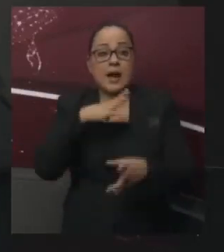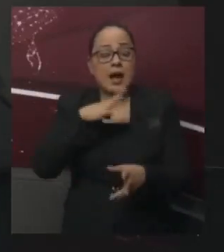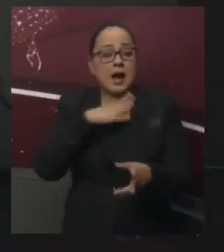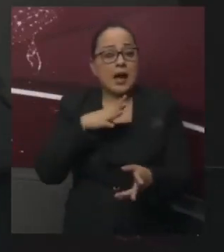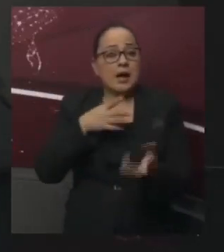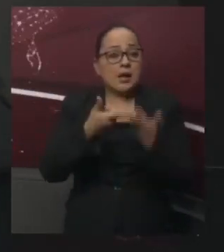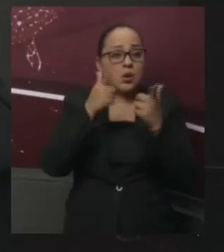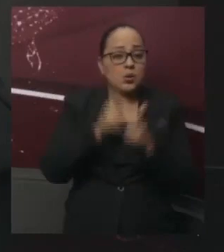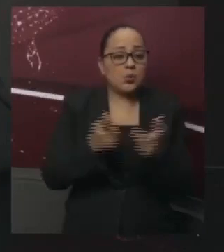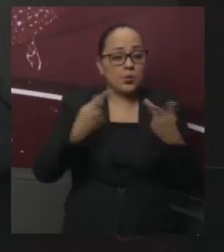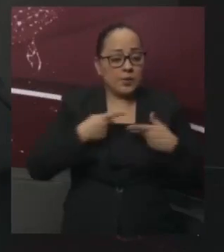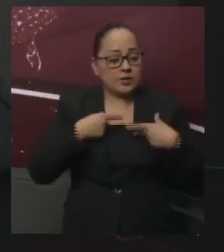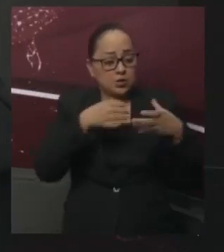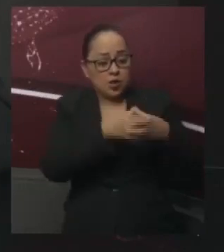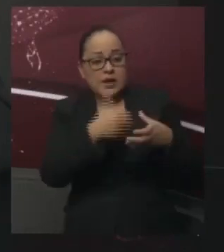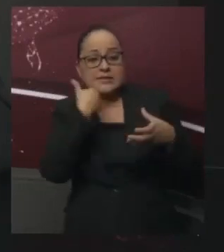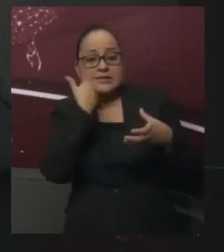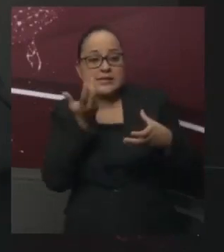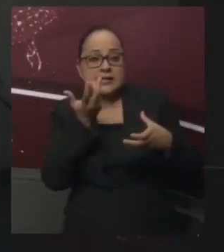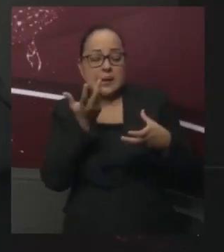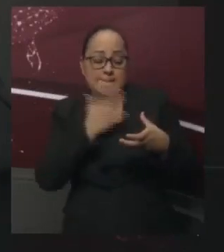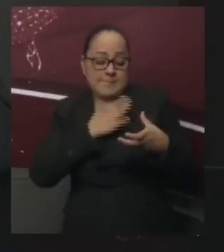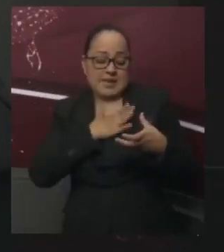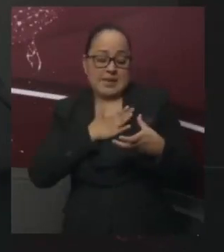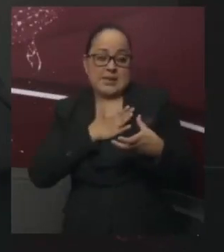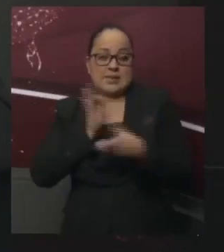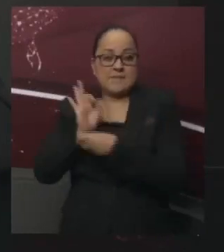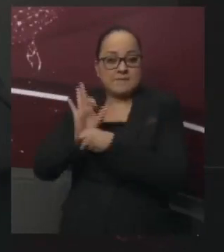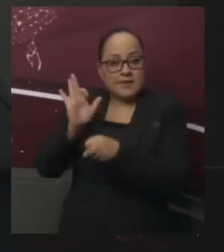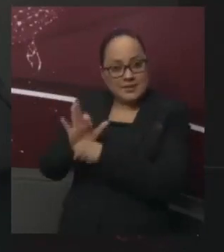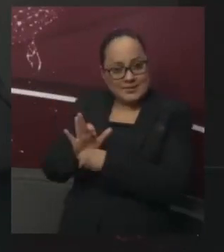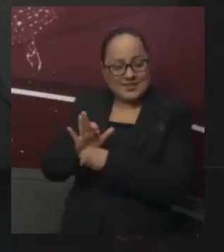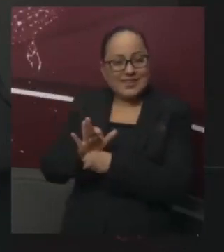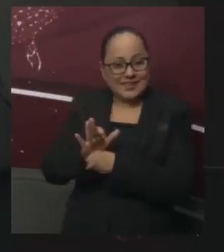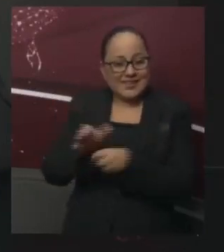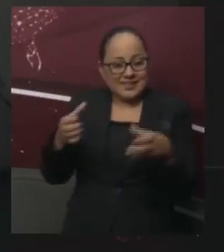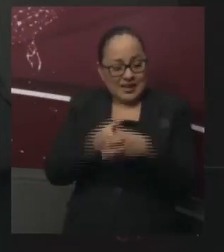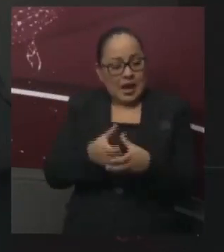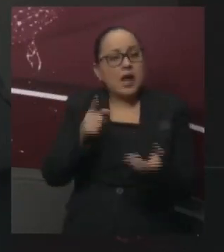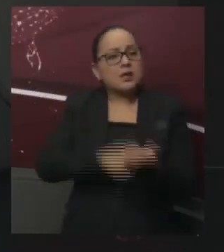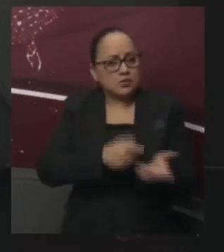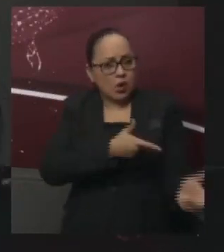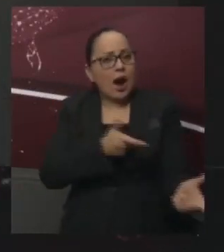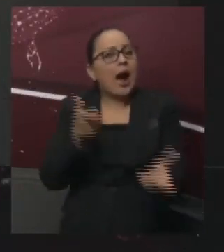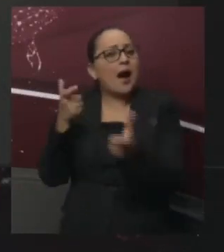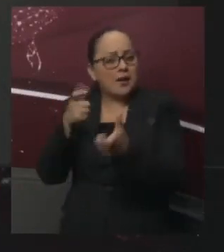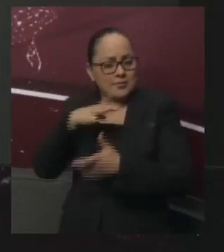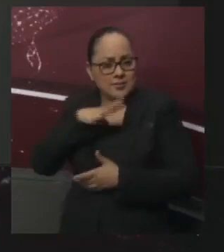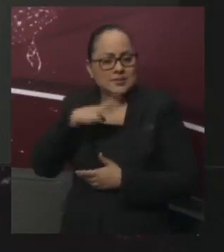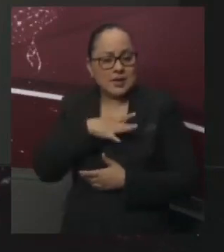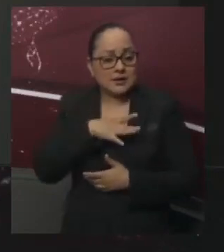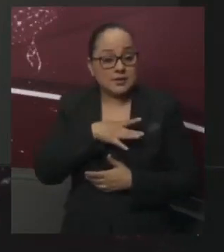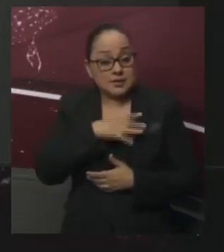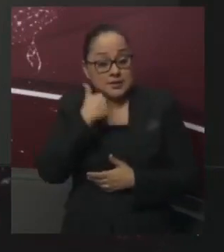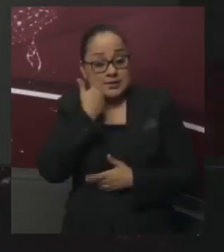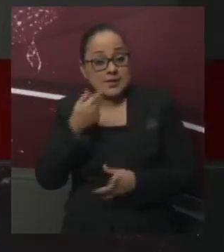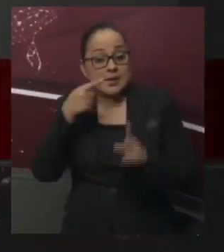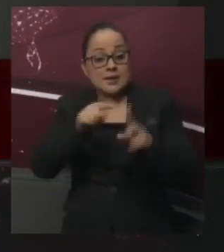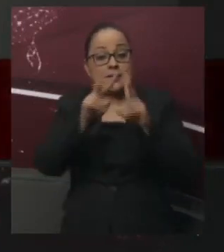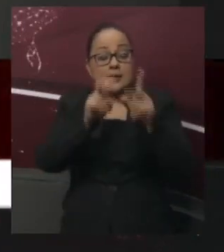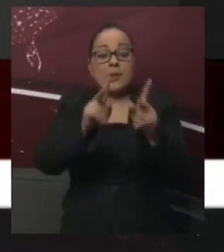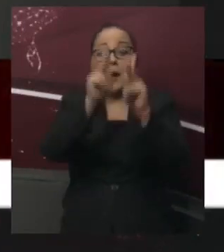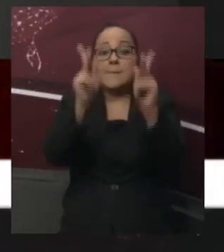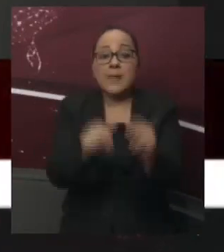ciertos grupos de autodefensas, ¿no? Autodefensas, que están armados. Entonces, si queremos hablar de